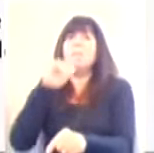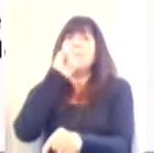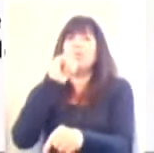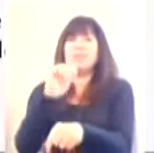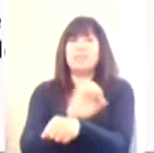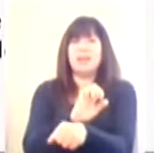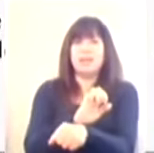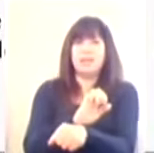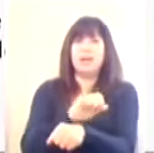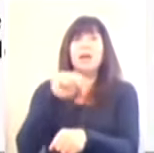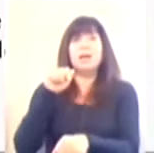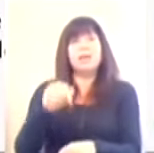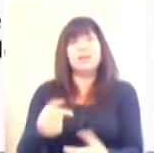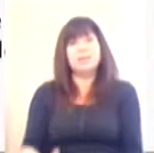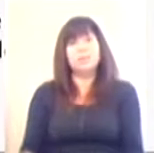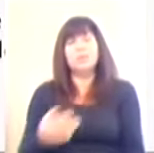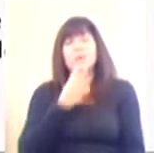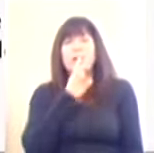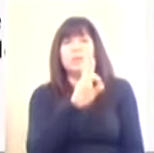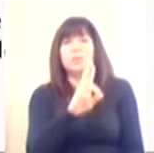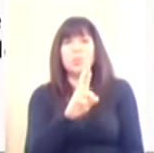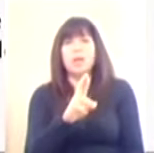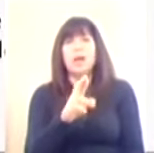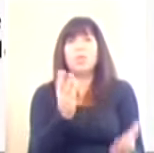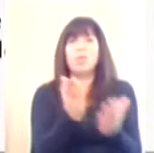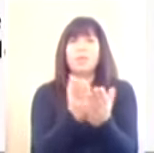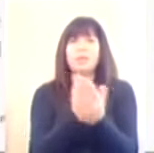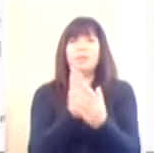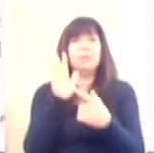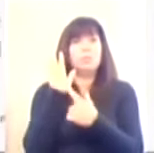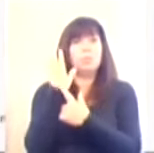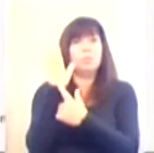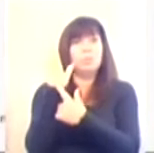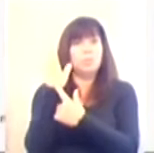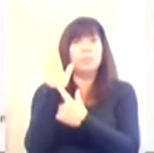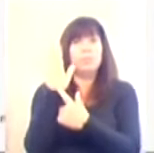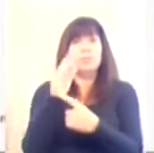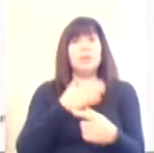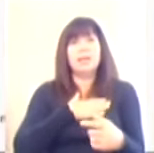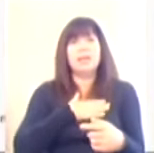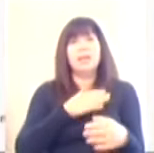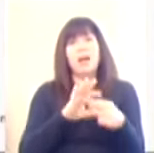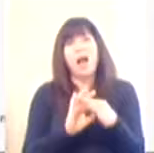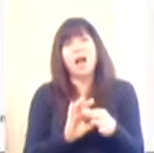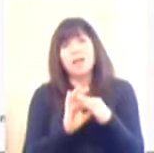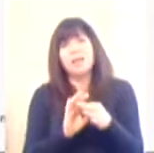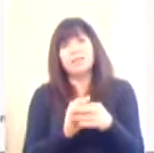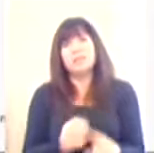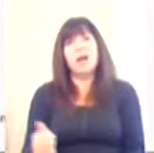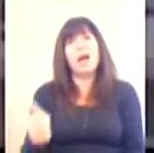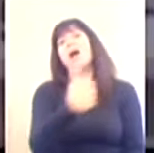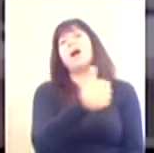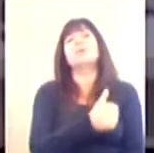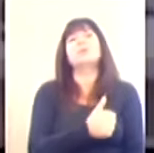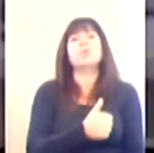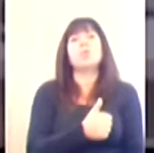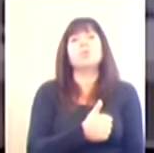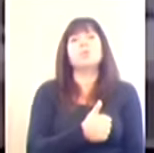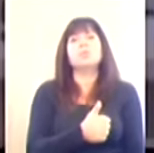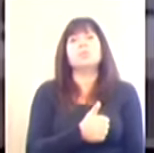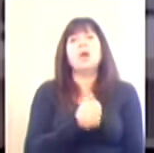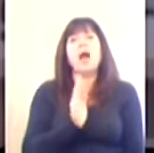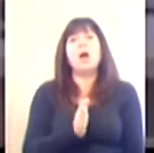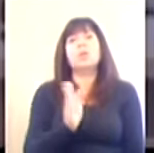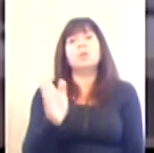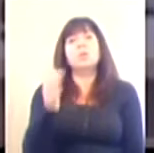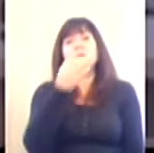son los resultados de este estudio y al cual quisiera agradecerles a todos los que a continuación lo van a